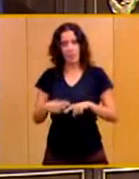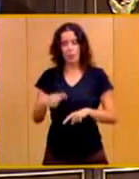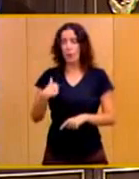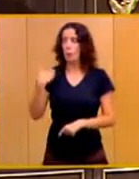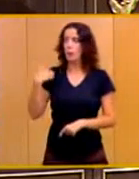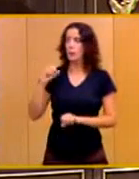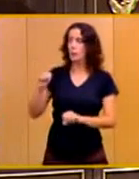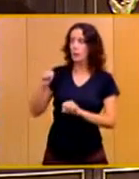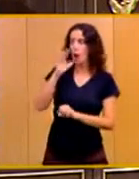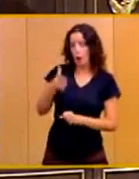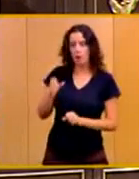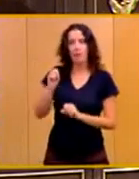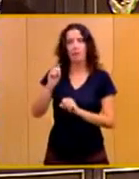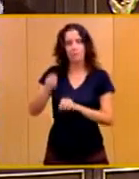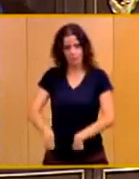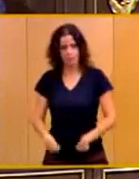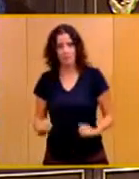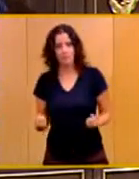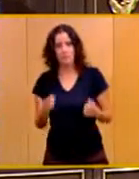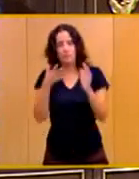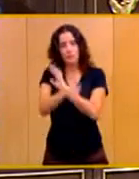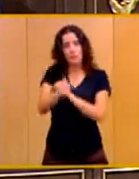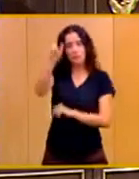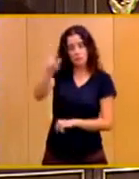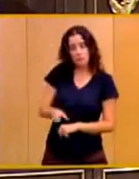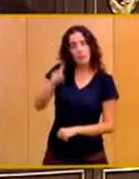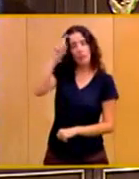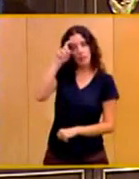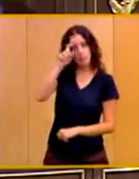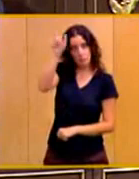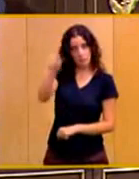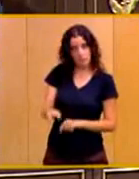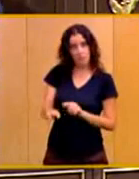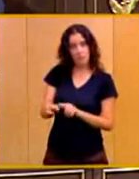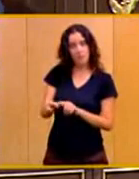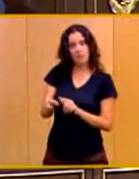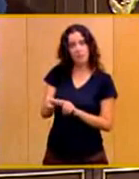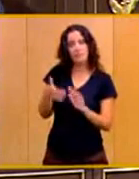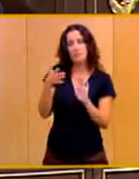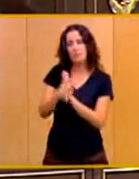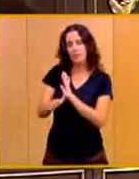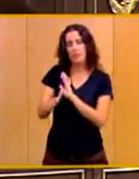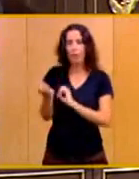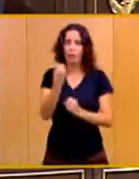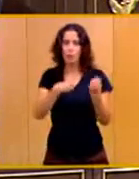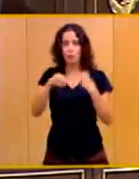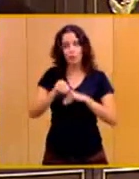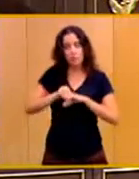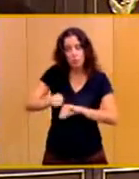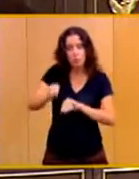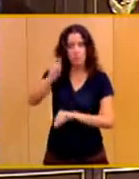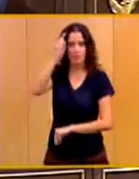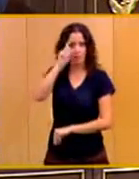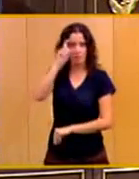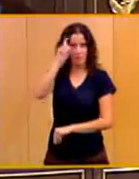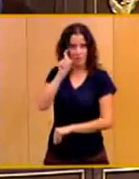En otras palabras, el señor Rodríguez Zapatero condena la conducta del señor Rodríguez Zapatero y se